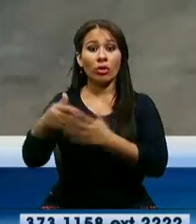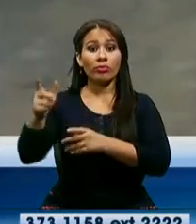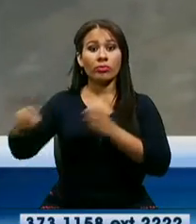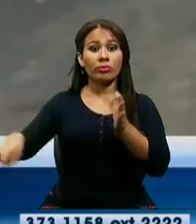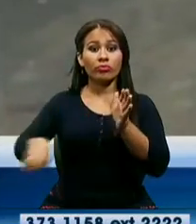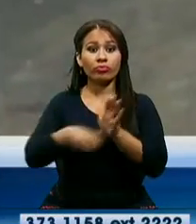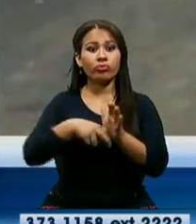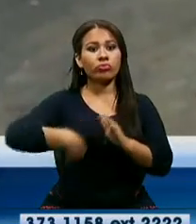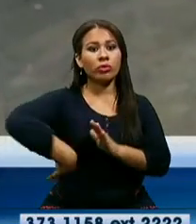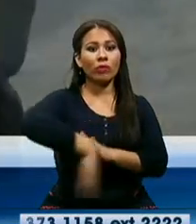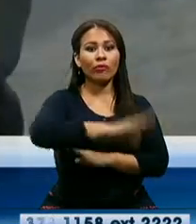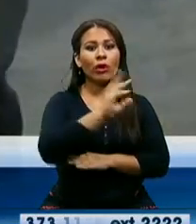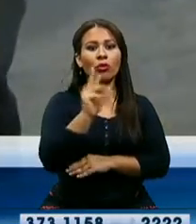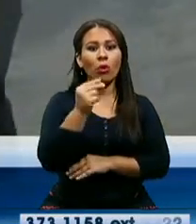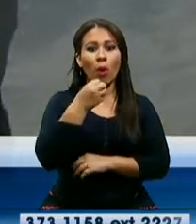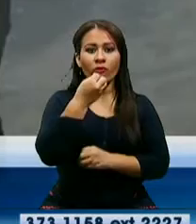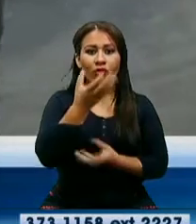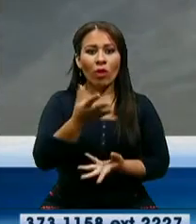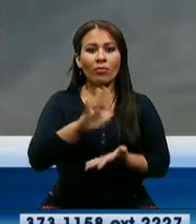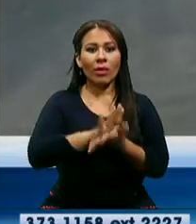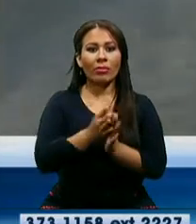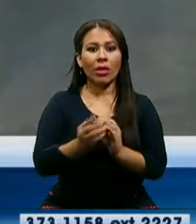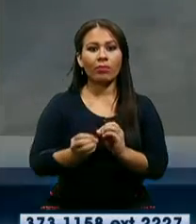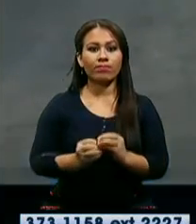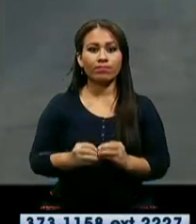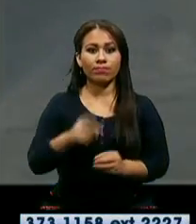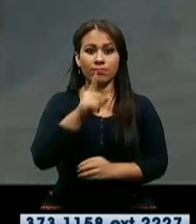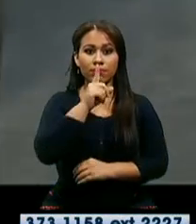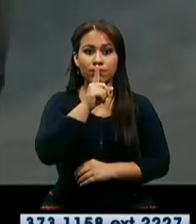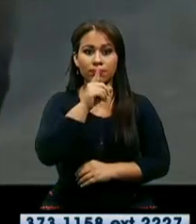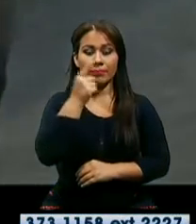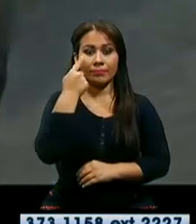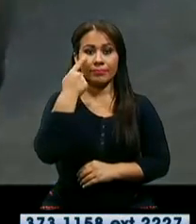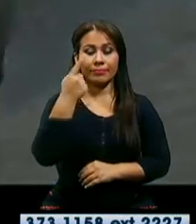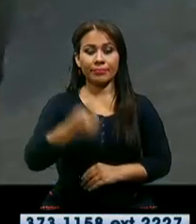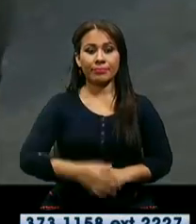salieron sin dar declaraciones. Informó desde la ciudad de Cuenca, Francisco Ramírez.